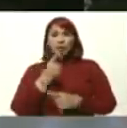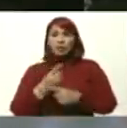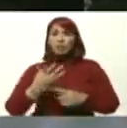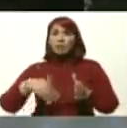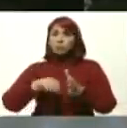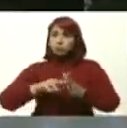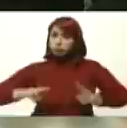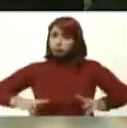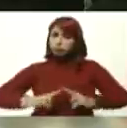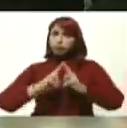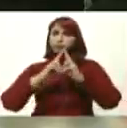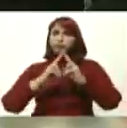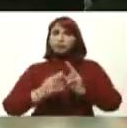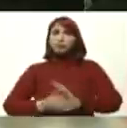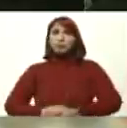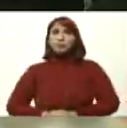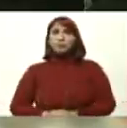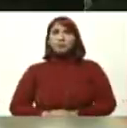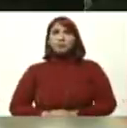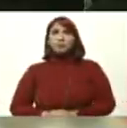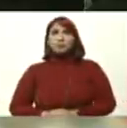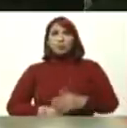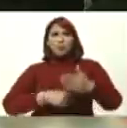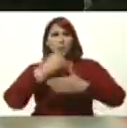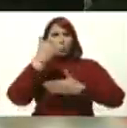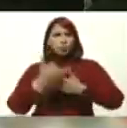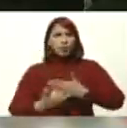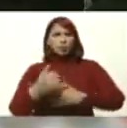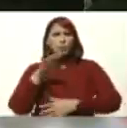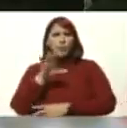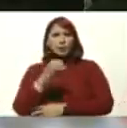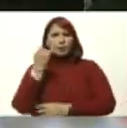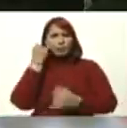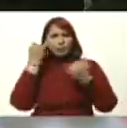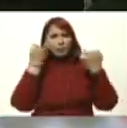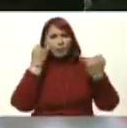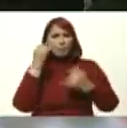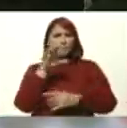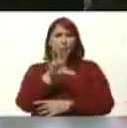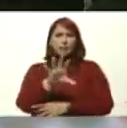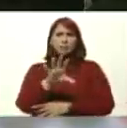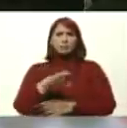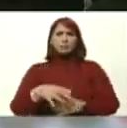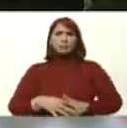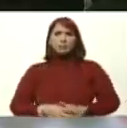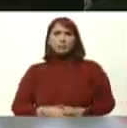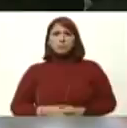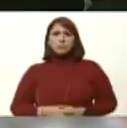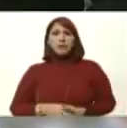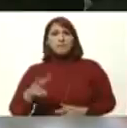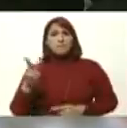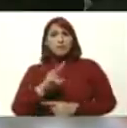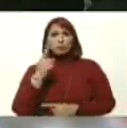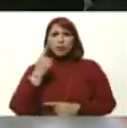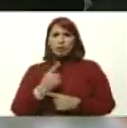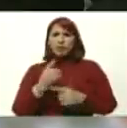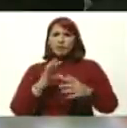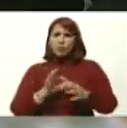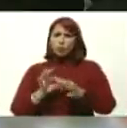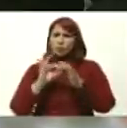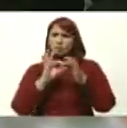reencontrarse en un proyecto de país, en una idea de país. Que Venezuela tiene que